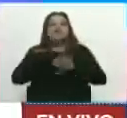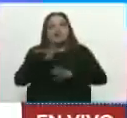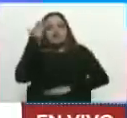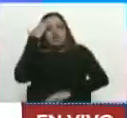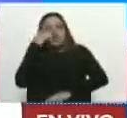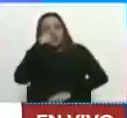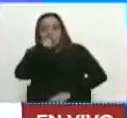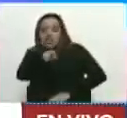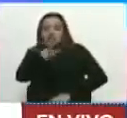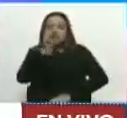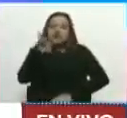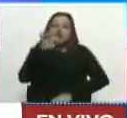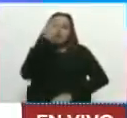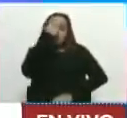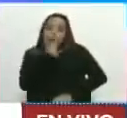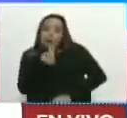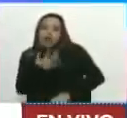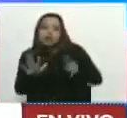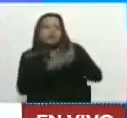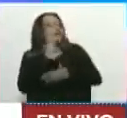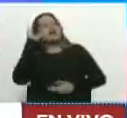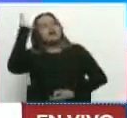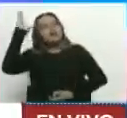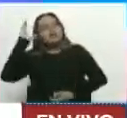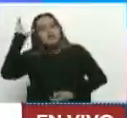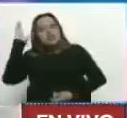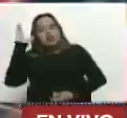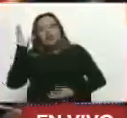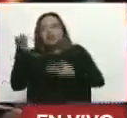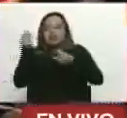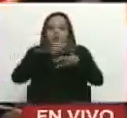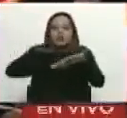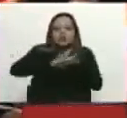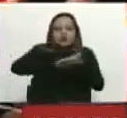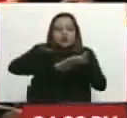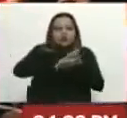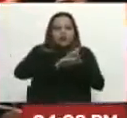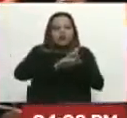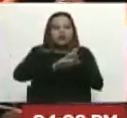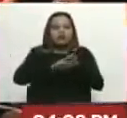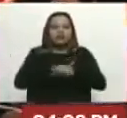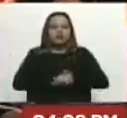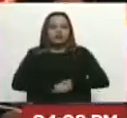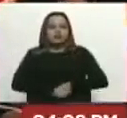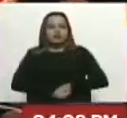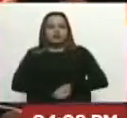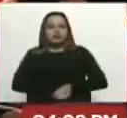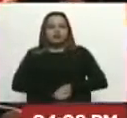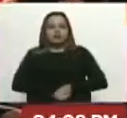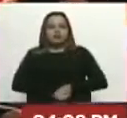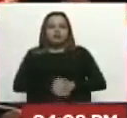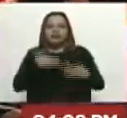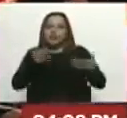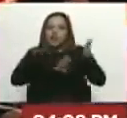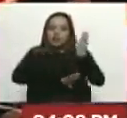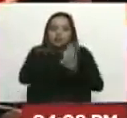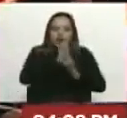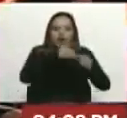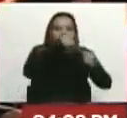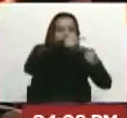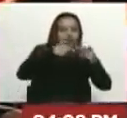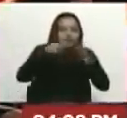pobre que son en términos de capacidad de resolver, que desarrollan estos tipos de